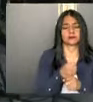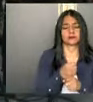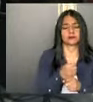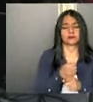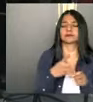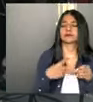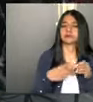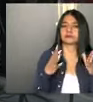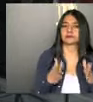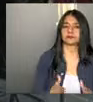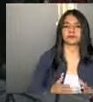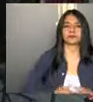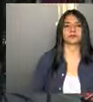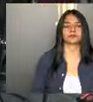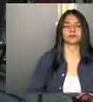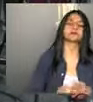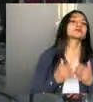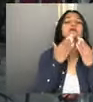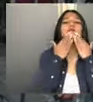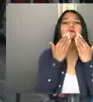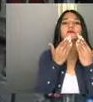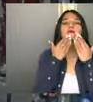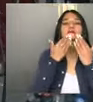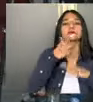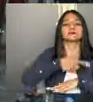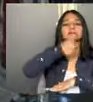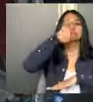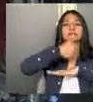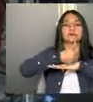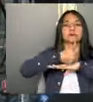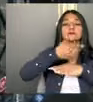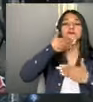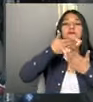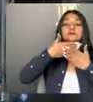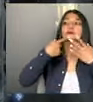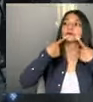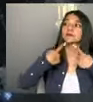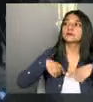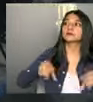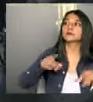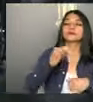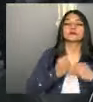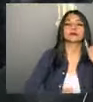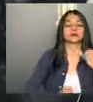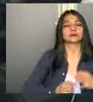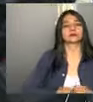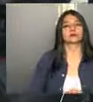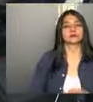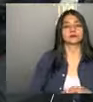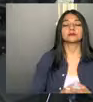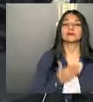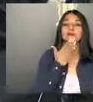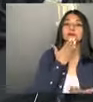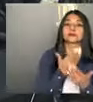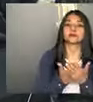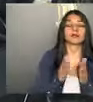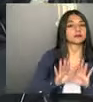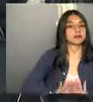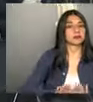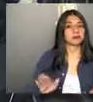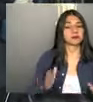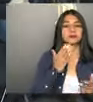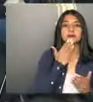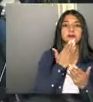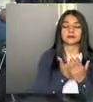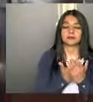quiteños. Agradecemos a nuestras autoridades, los dejamos con su mensaje final, si son tan amables. Bueno, agradecerles nuevamente,